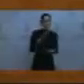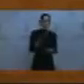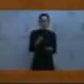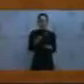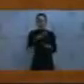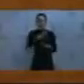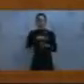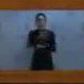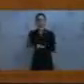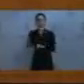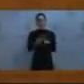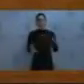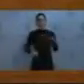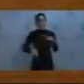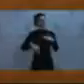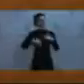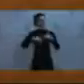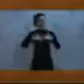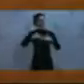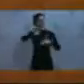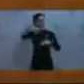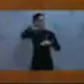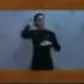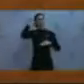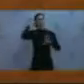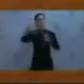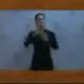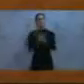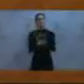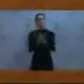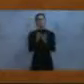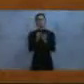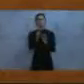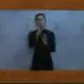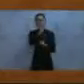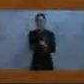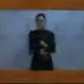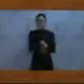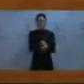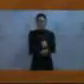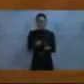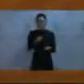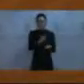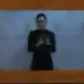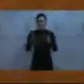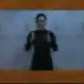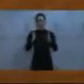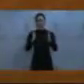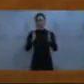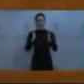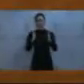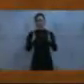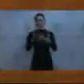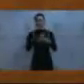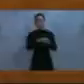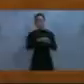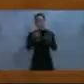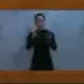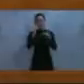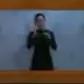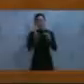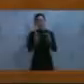que es el tope máximo, no significa que cualquiera que sea atendido en el transcurso de esta ventana vaya a recibir una atención